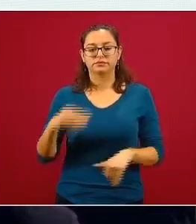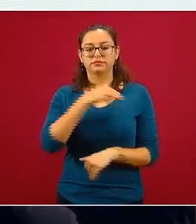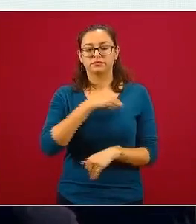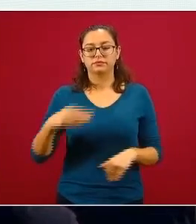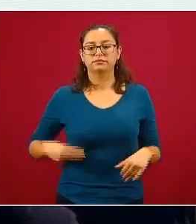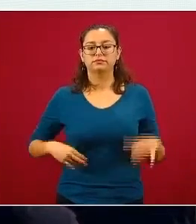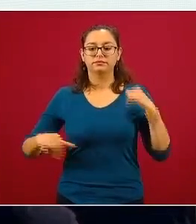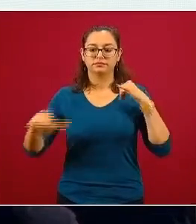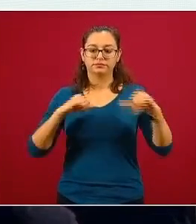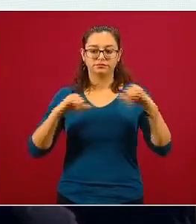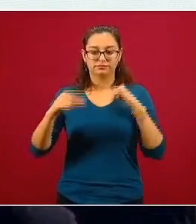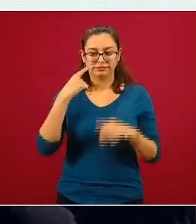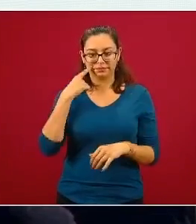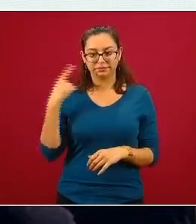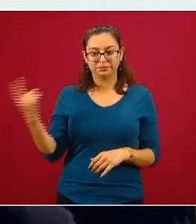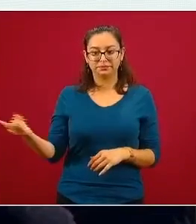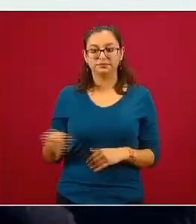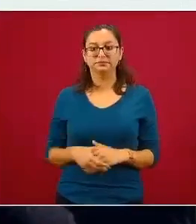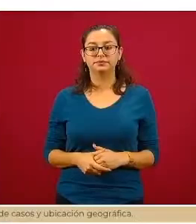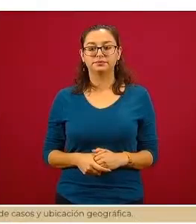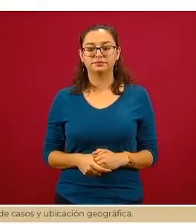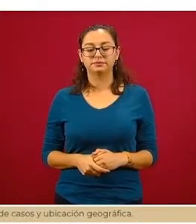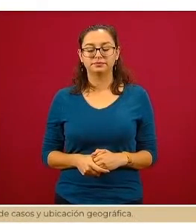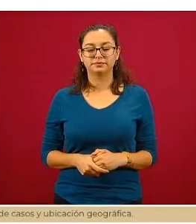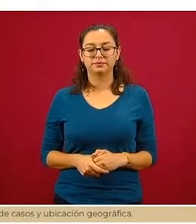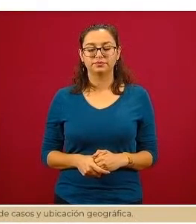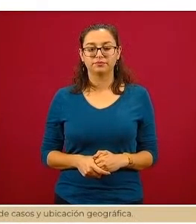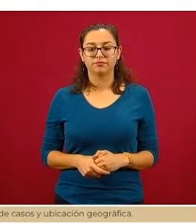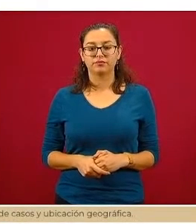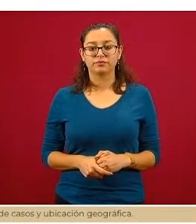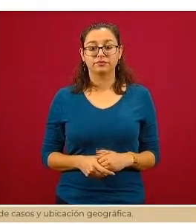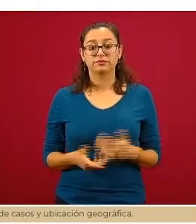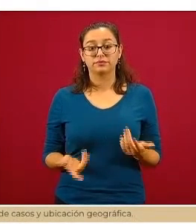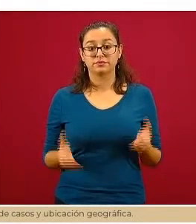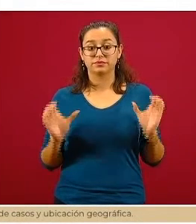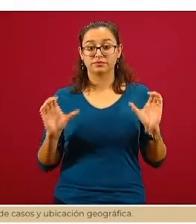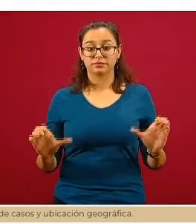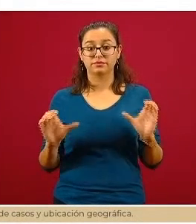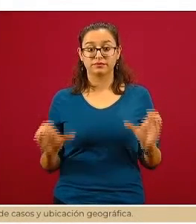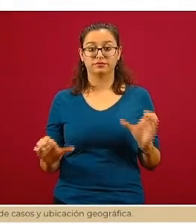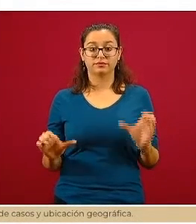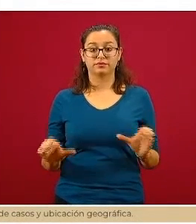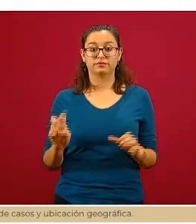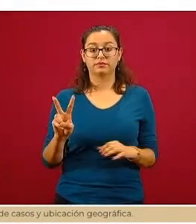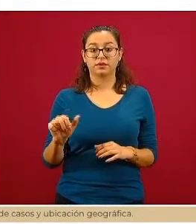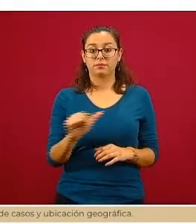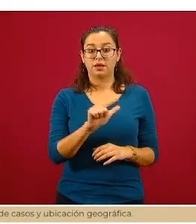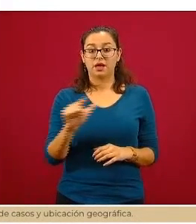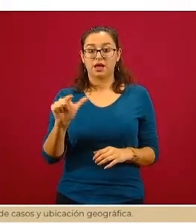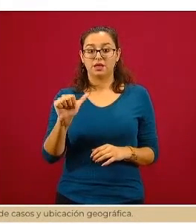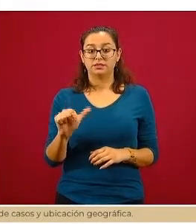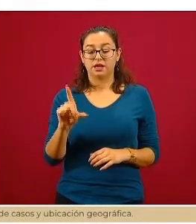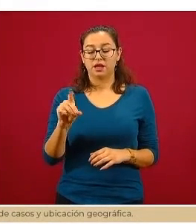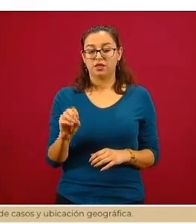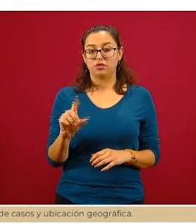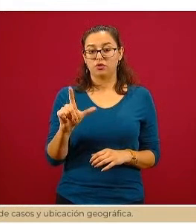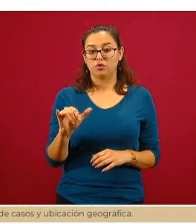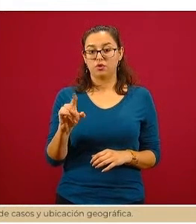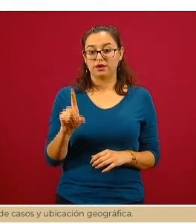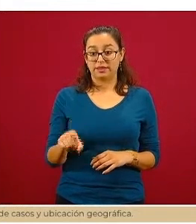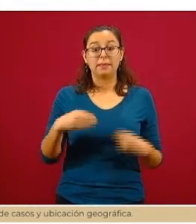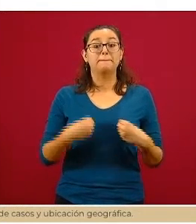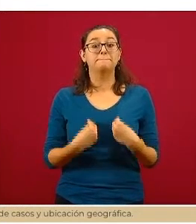de Yucatán que más han contribuido. Ojo con el municipio de Valladolid, y sobre todo a las personas que en este momento